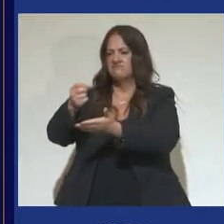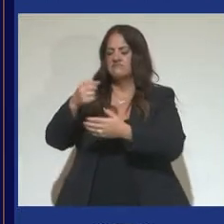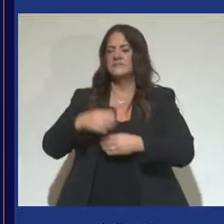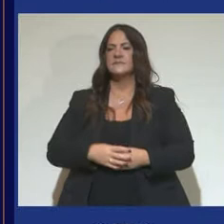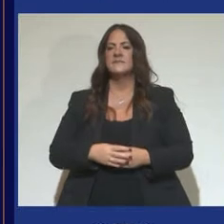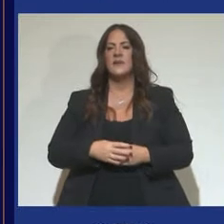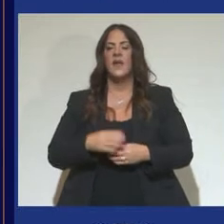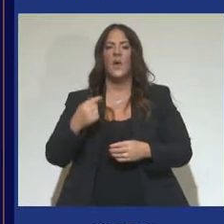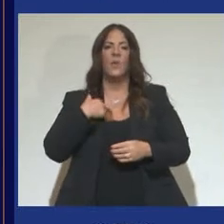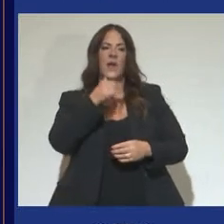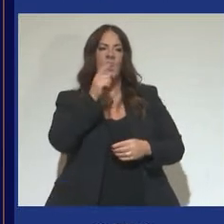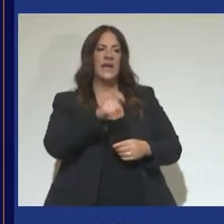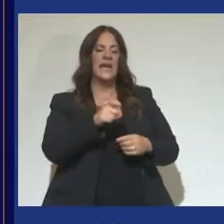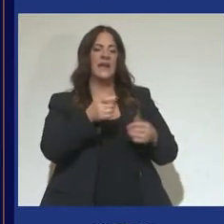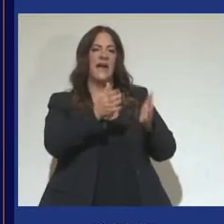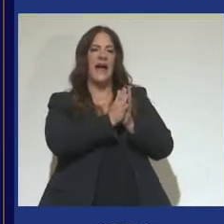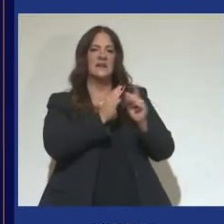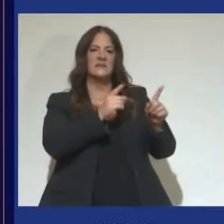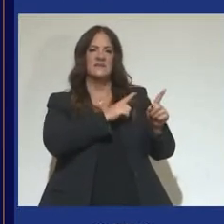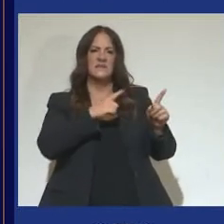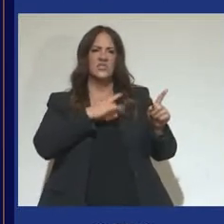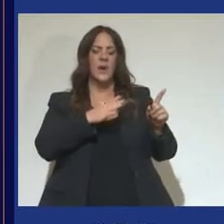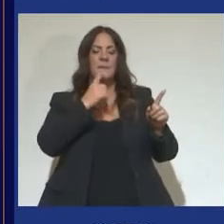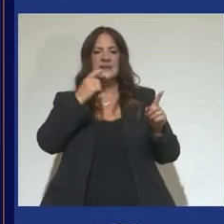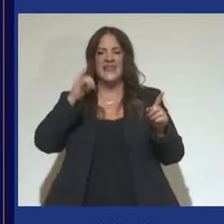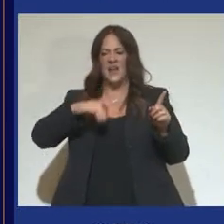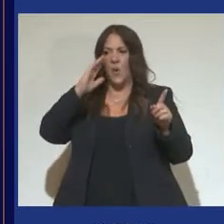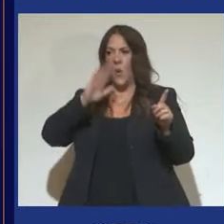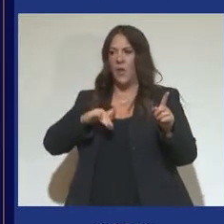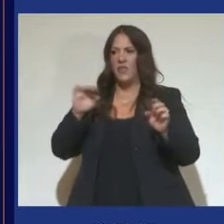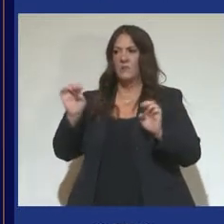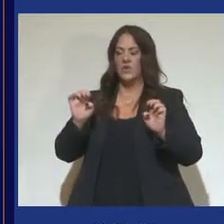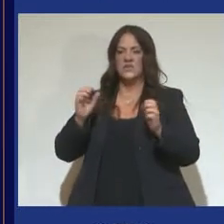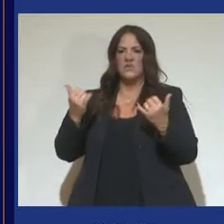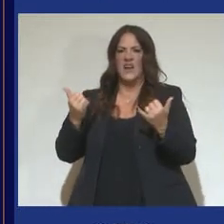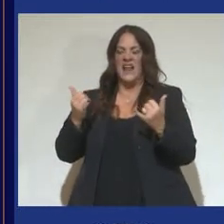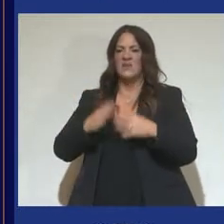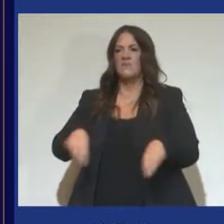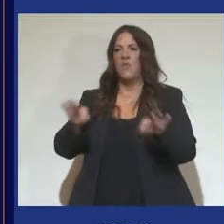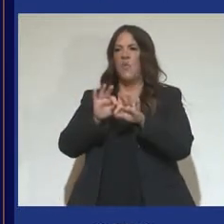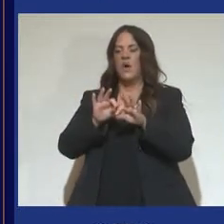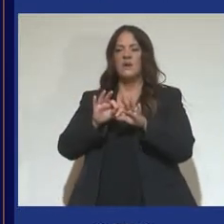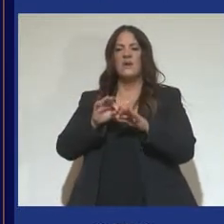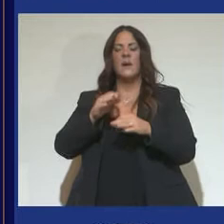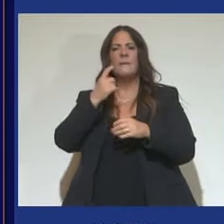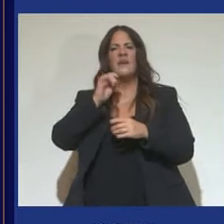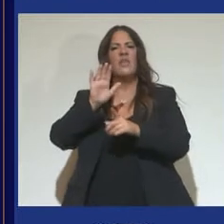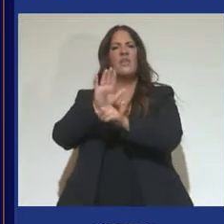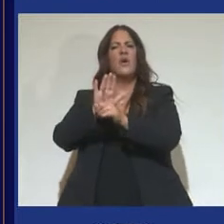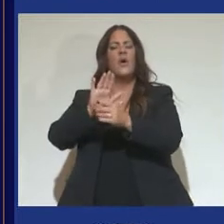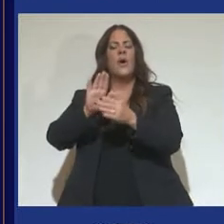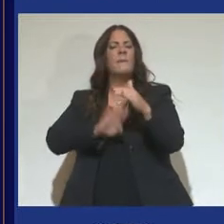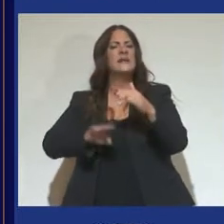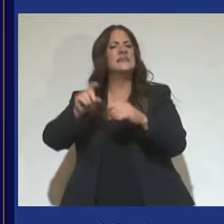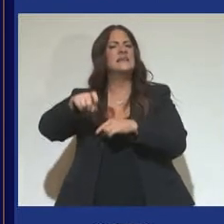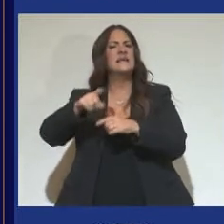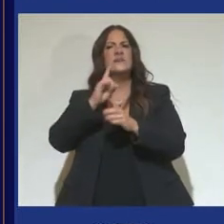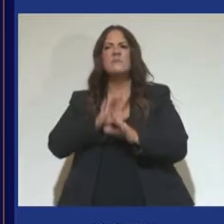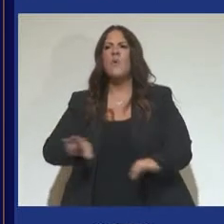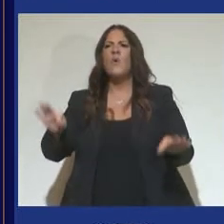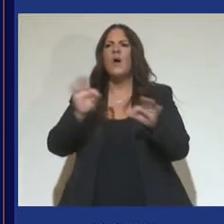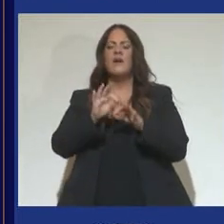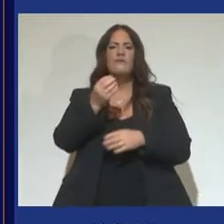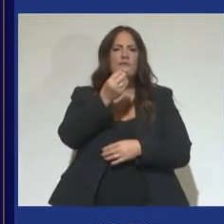acción inmediata con la legislatura por la urgencia de este momento y por las preocupaciones de necesidades básicas muy